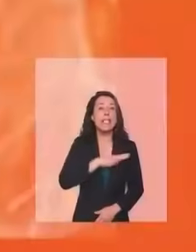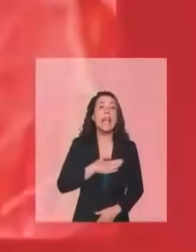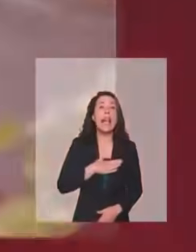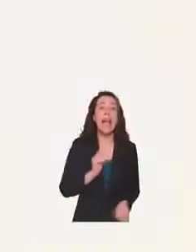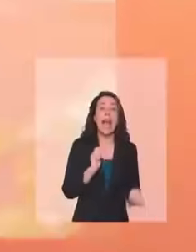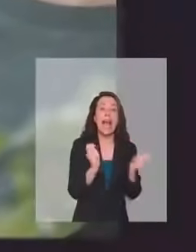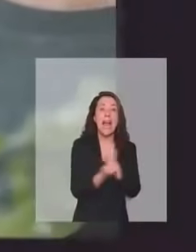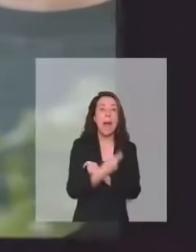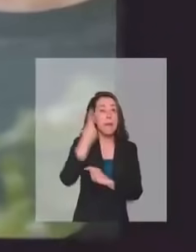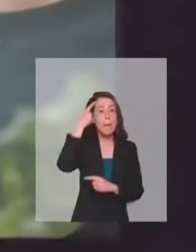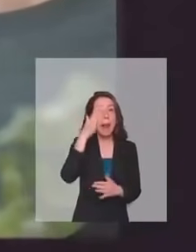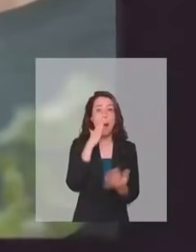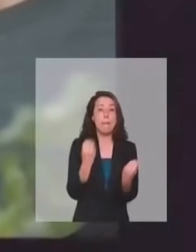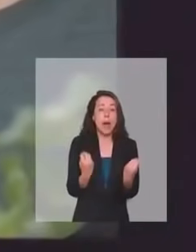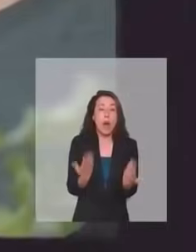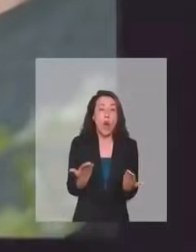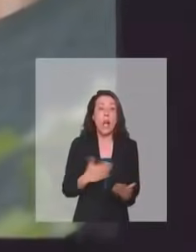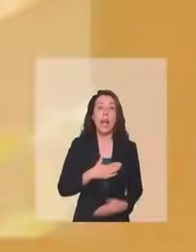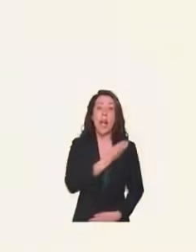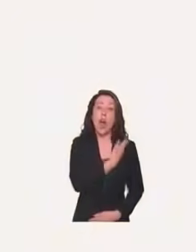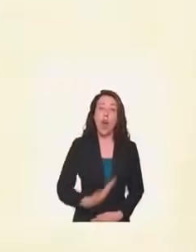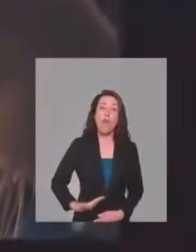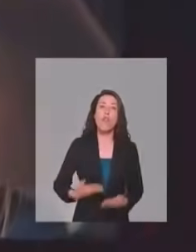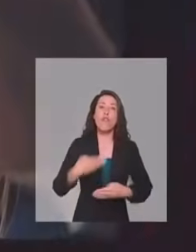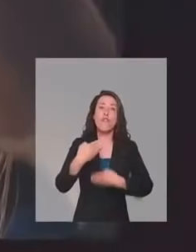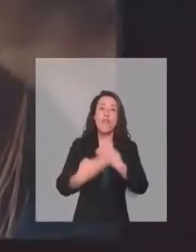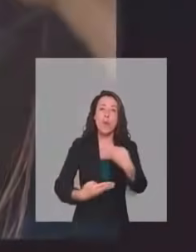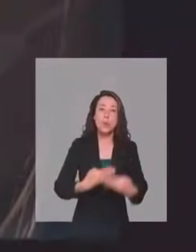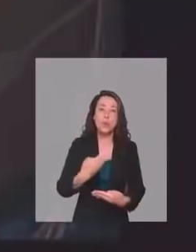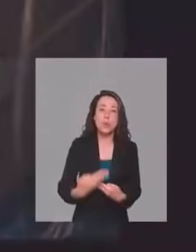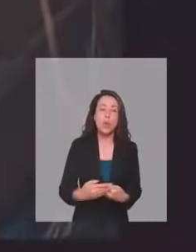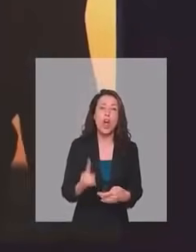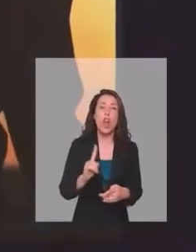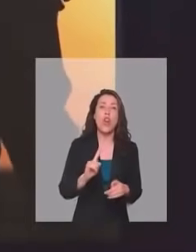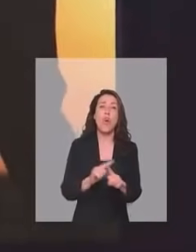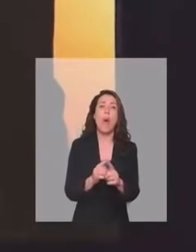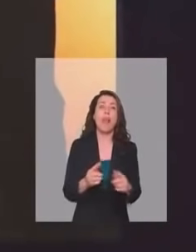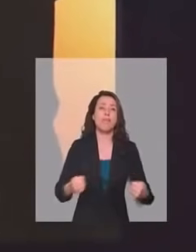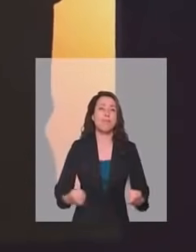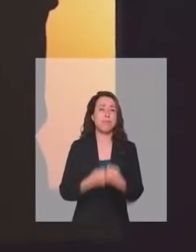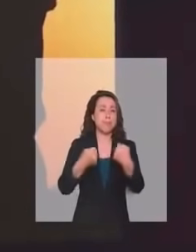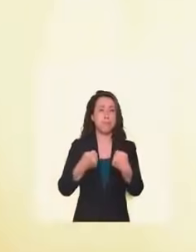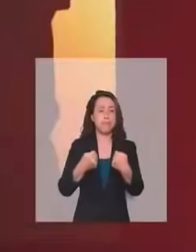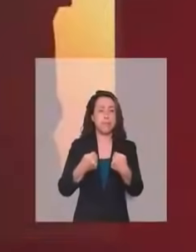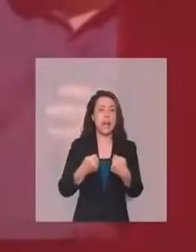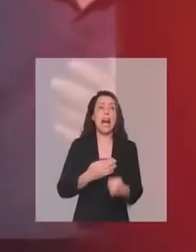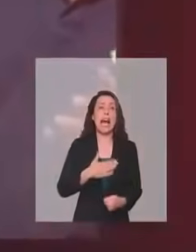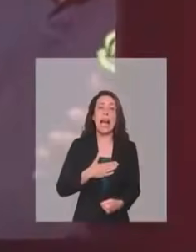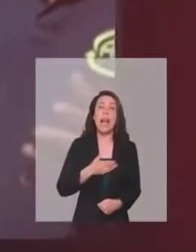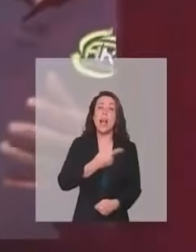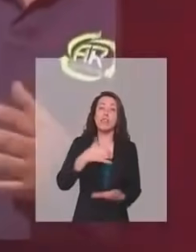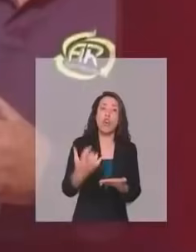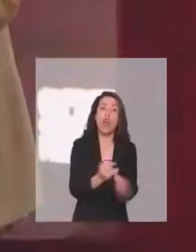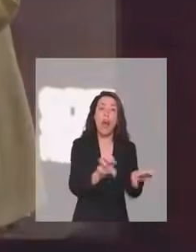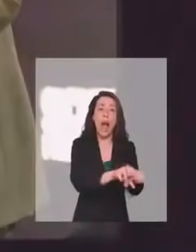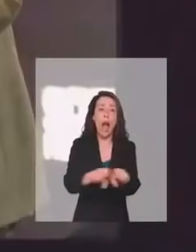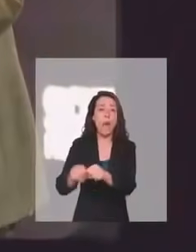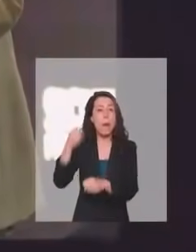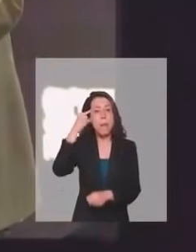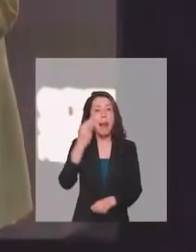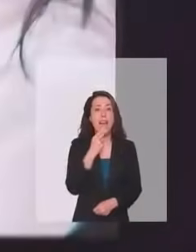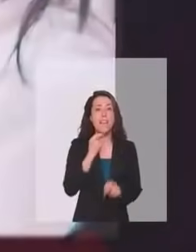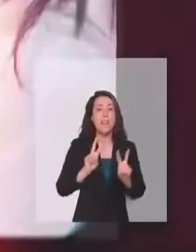de los chilenos quiere cambios para estar bien. Quiere gobiernos que funcionen y que no se enfrenten. Quiere que nos pongamos de